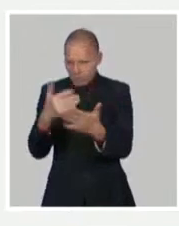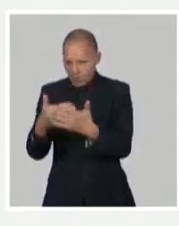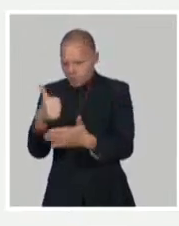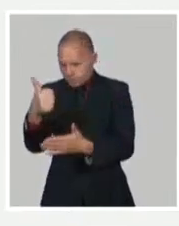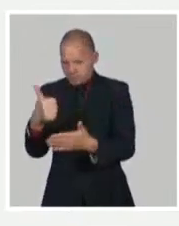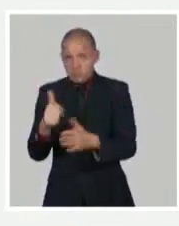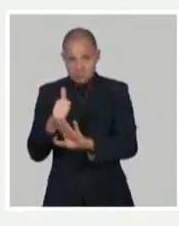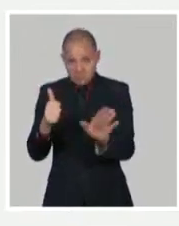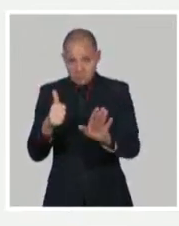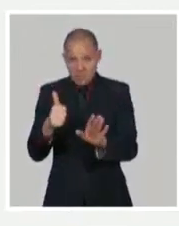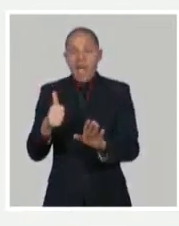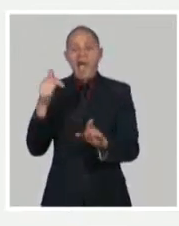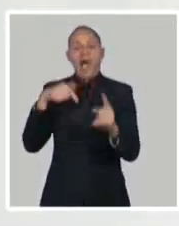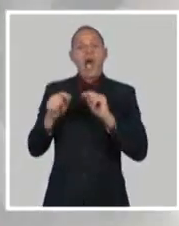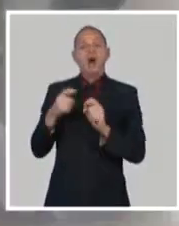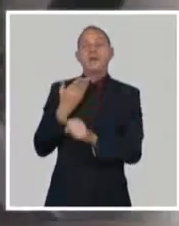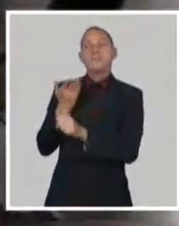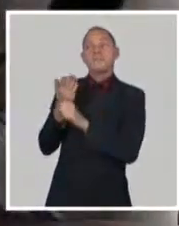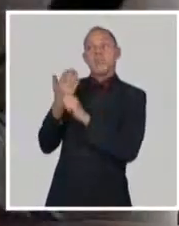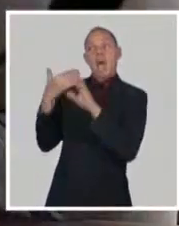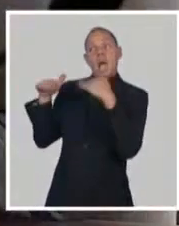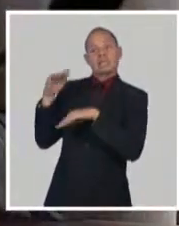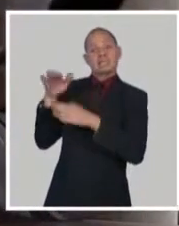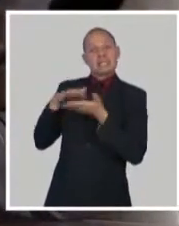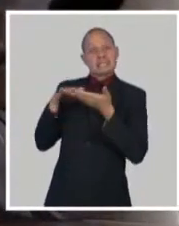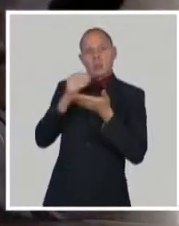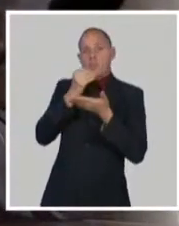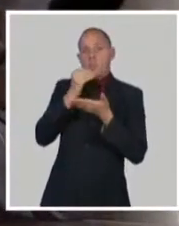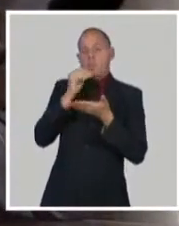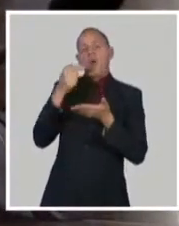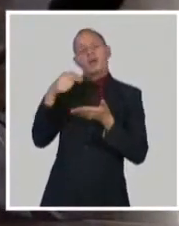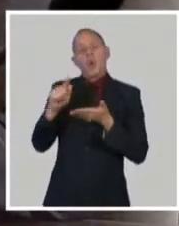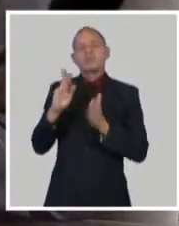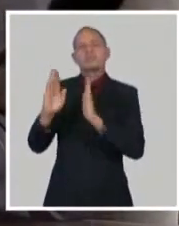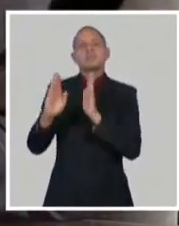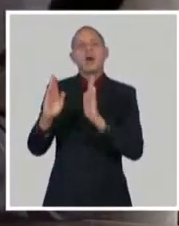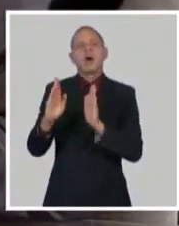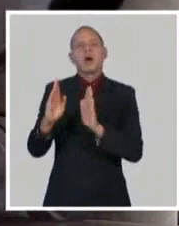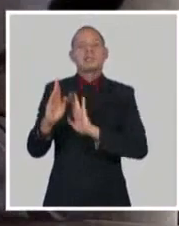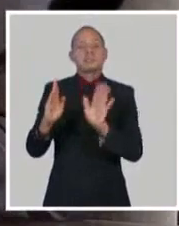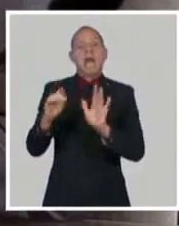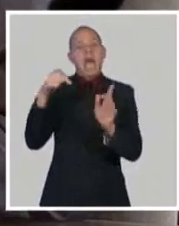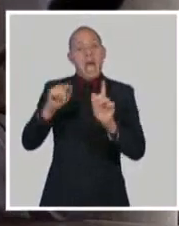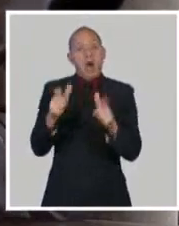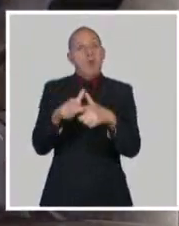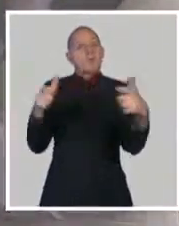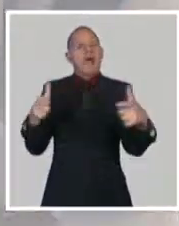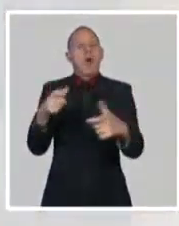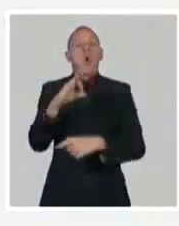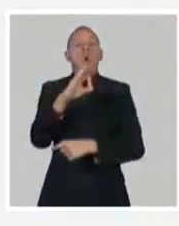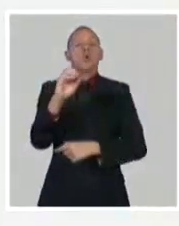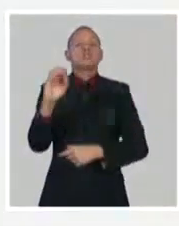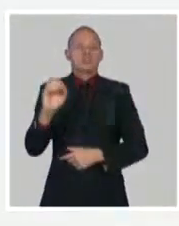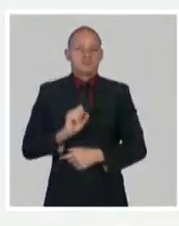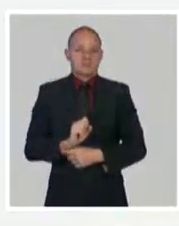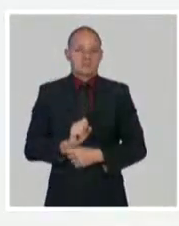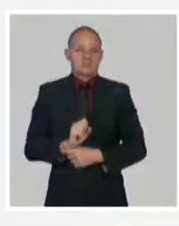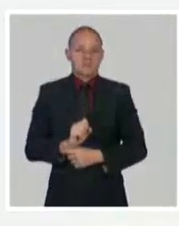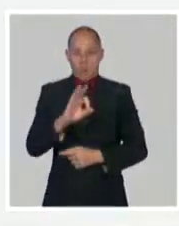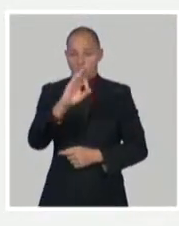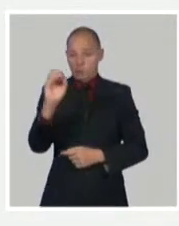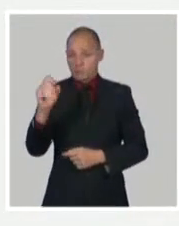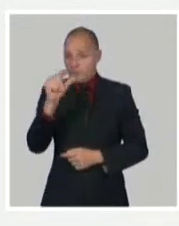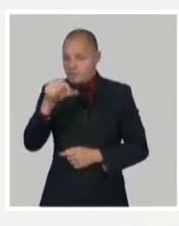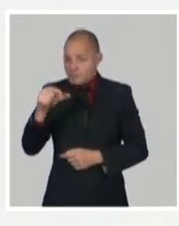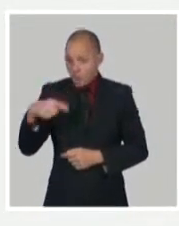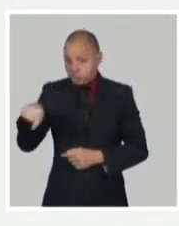que recibimos la autorización para pasar a la fase 2B, que ya tiene 810 participantes. 810 participantes, de los cuales